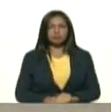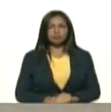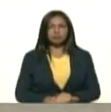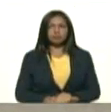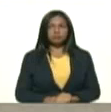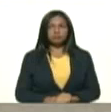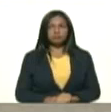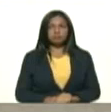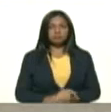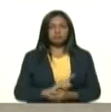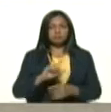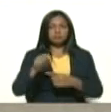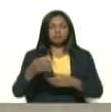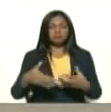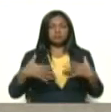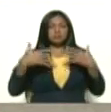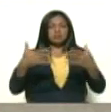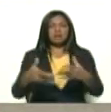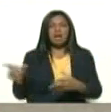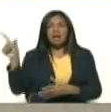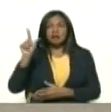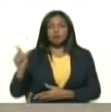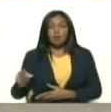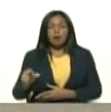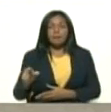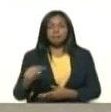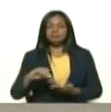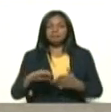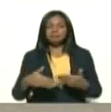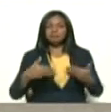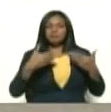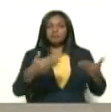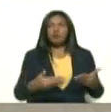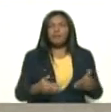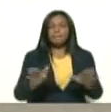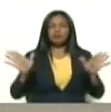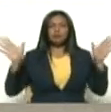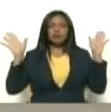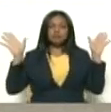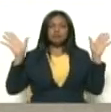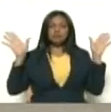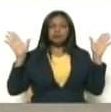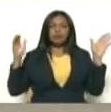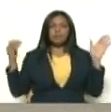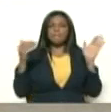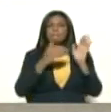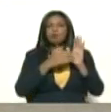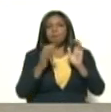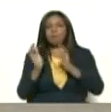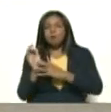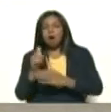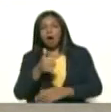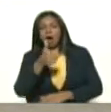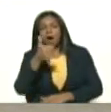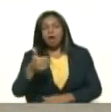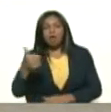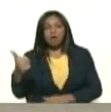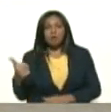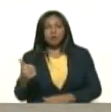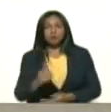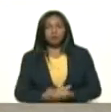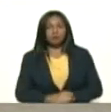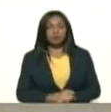Y luego se lo entrega al Imperio Romano para que lo crucifiquen. Jesús, hoy, el día